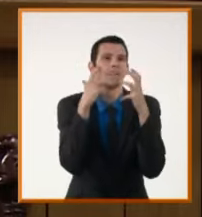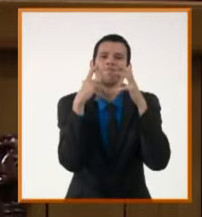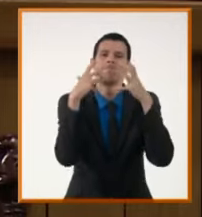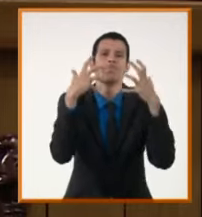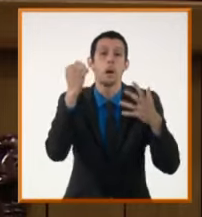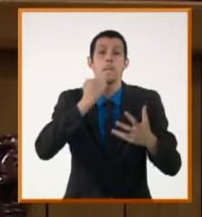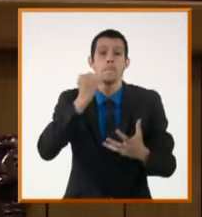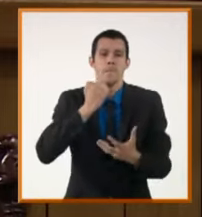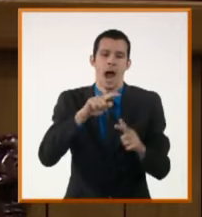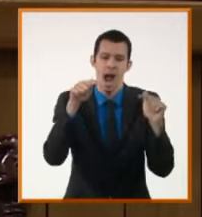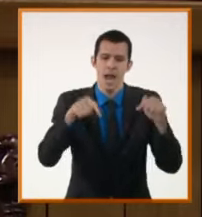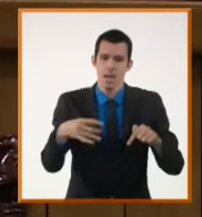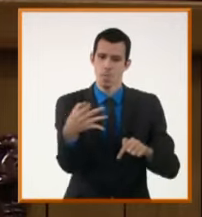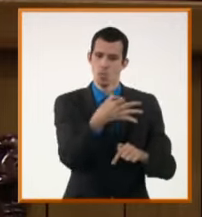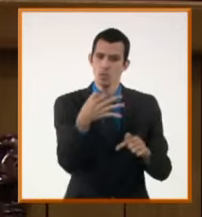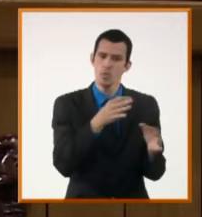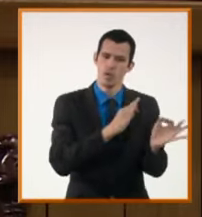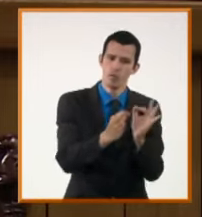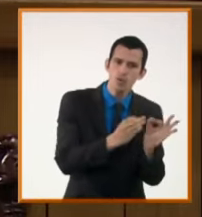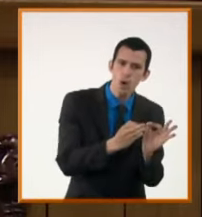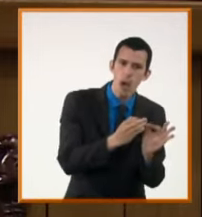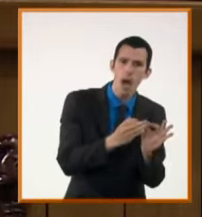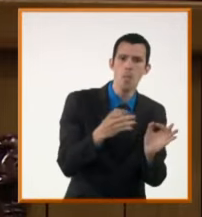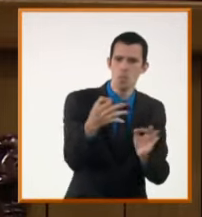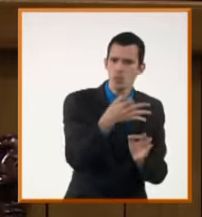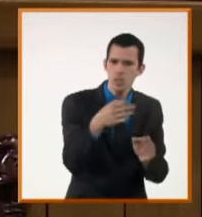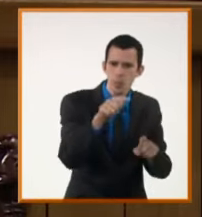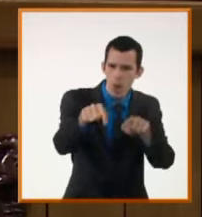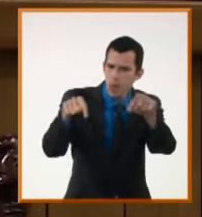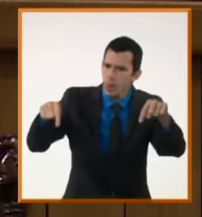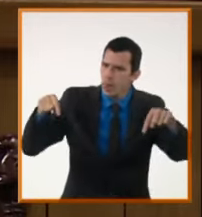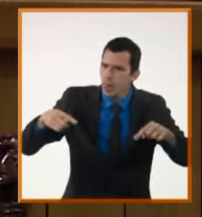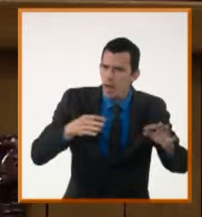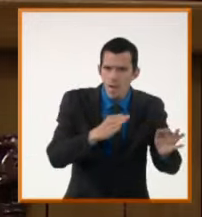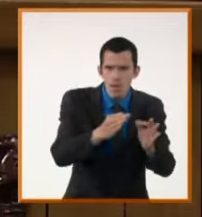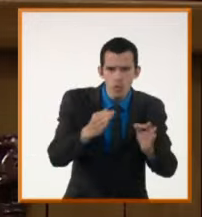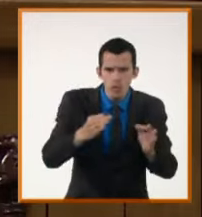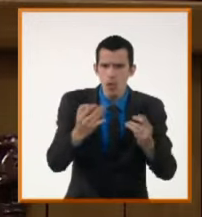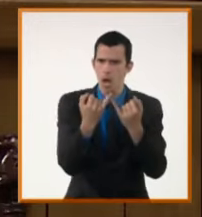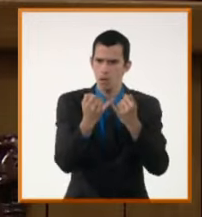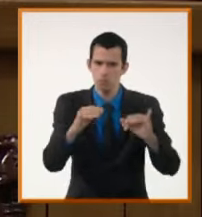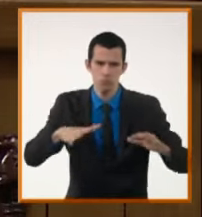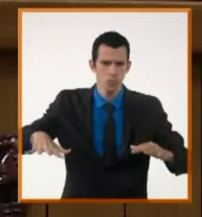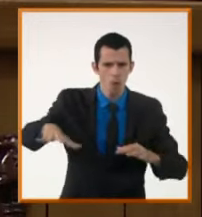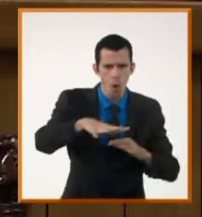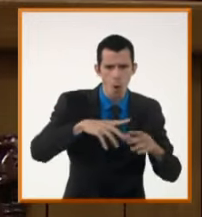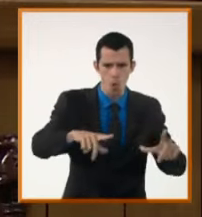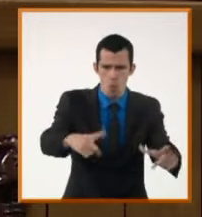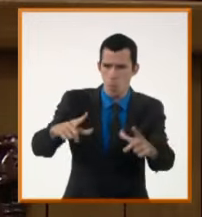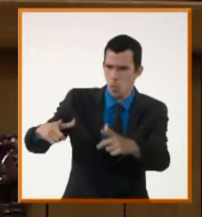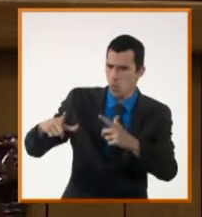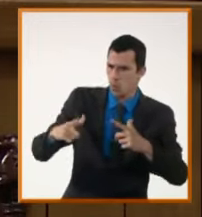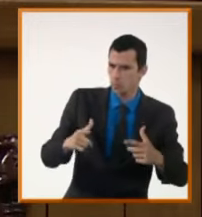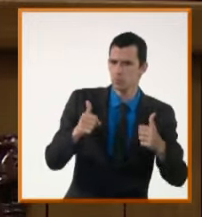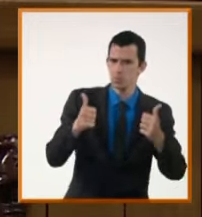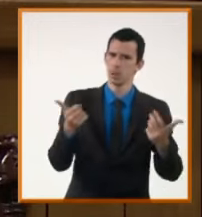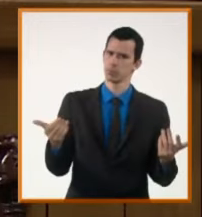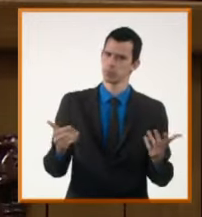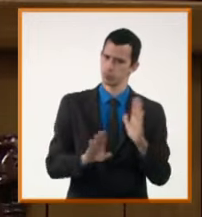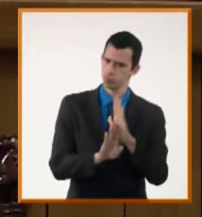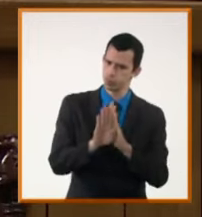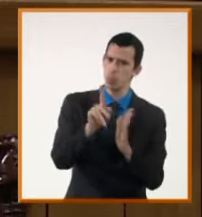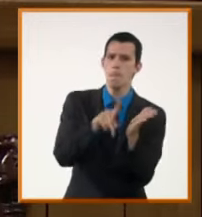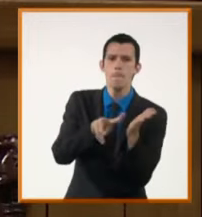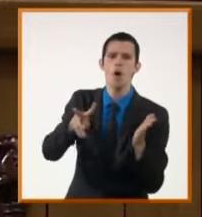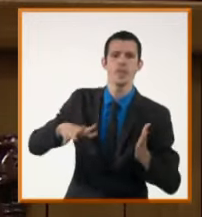país, que cada delegado se vaya a esa asamblea teniendo claro qué me aprobaron. Me van a reparar el consultorio, me